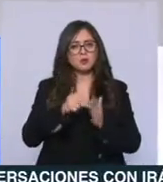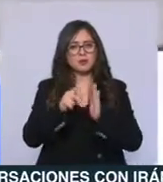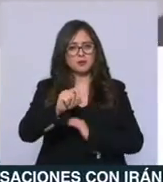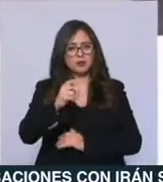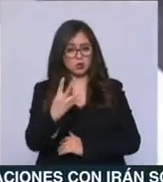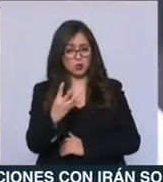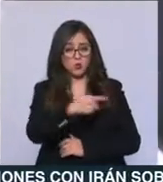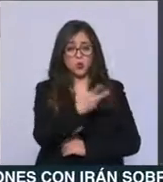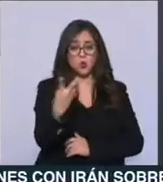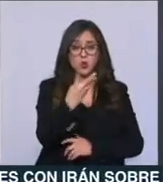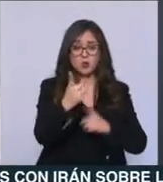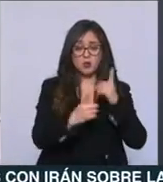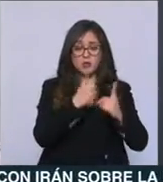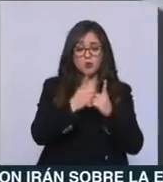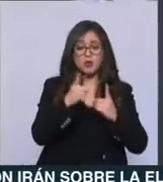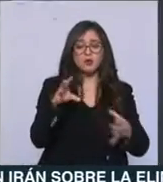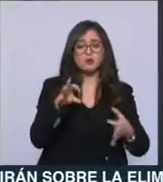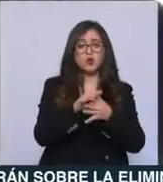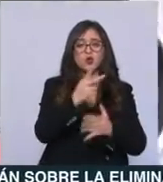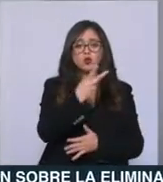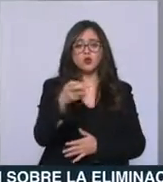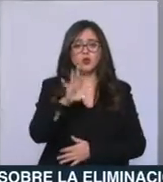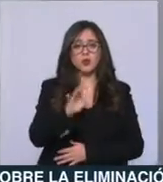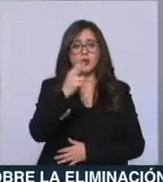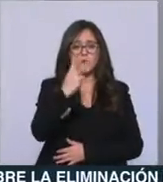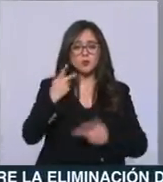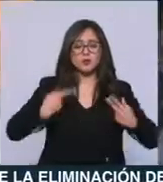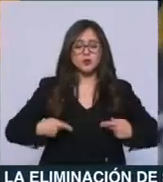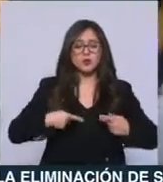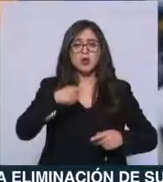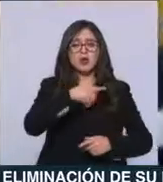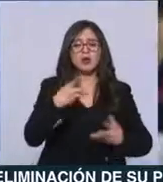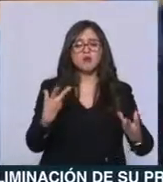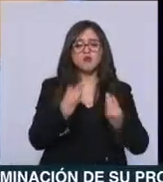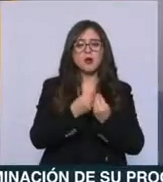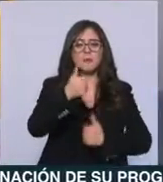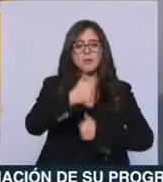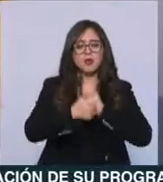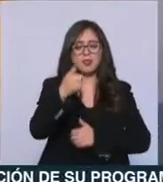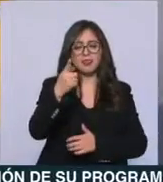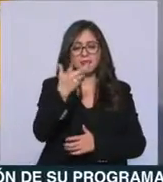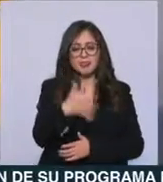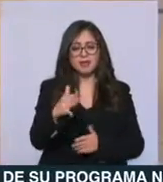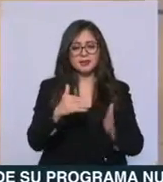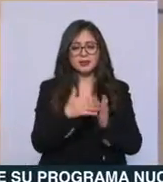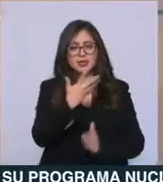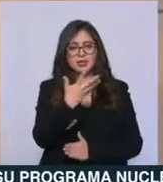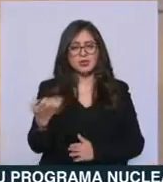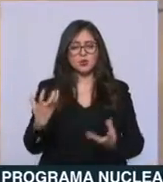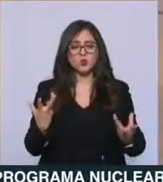4 deportes incluye a 248 atletas que entrarán dentro de la cuota de 10.500